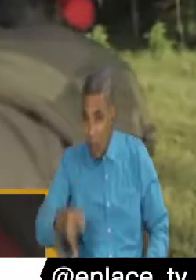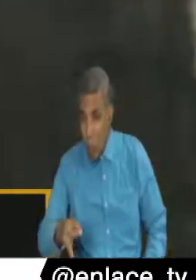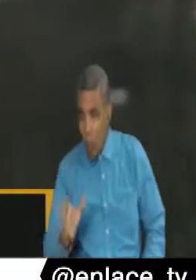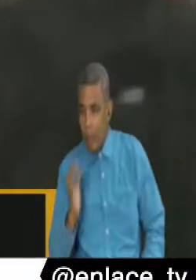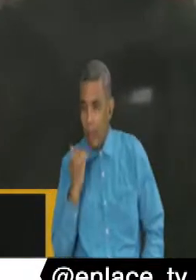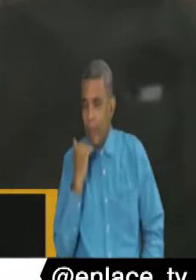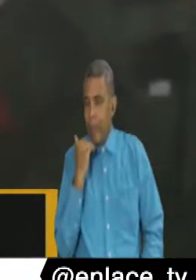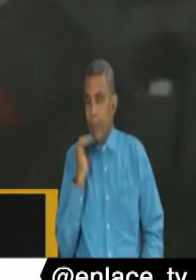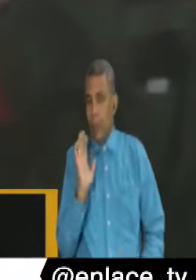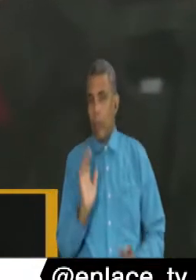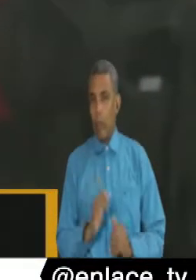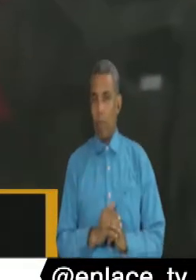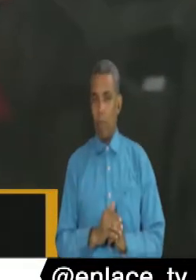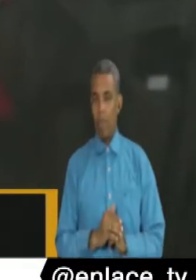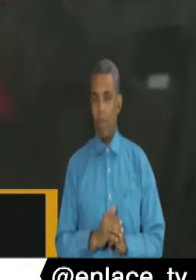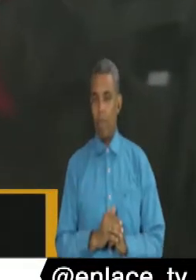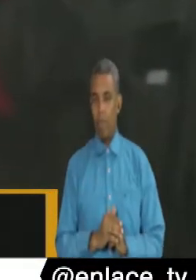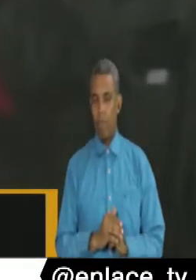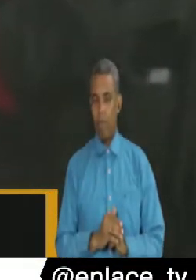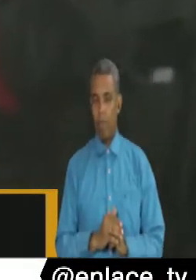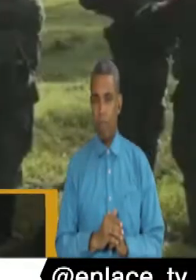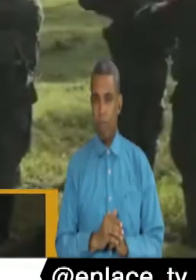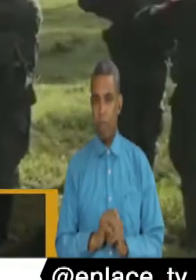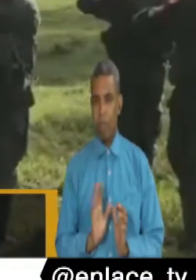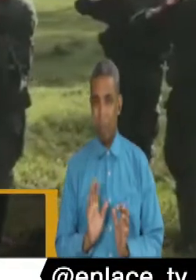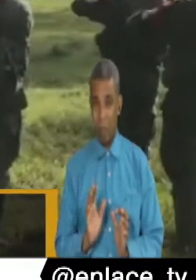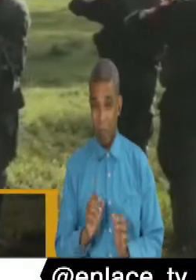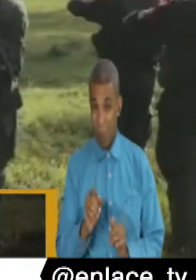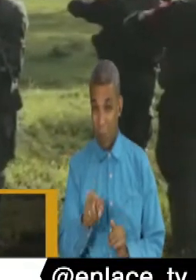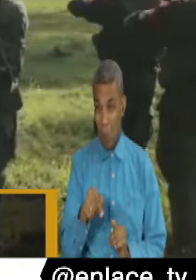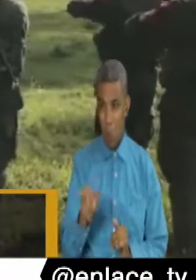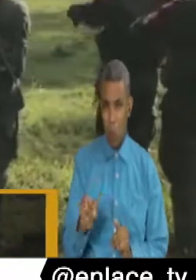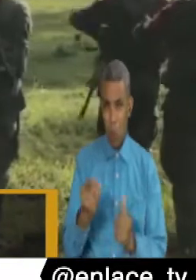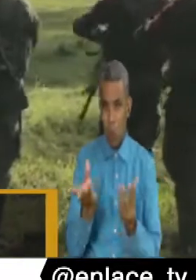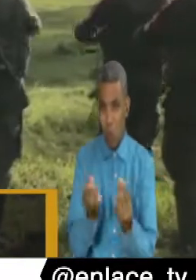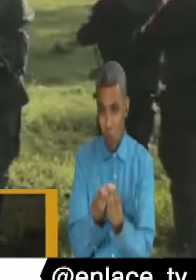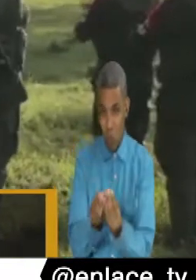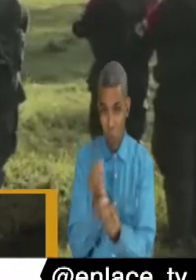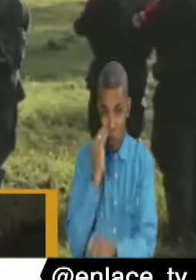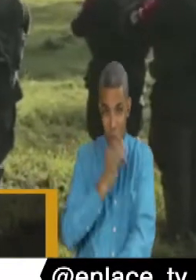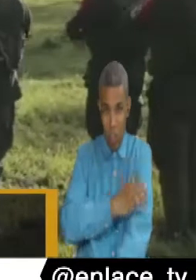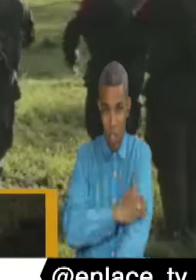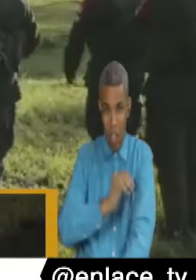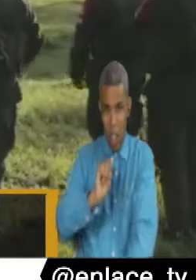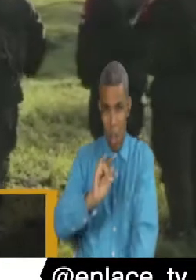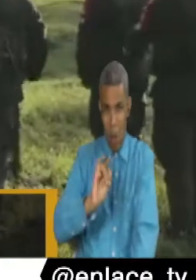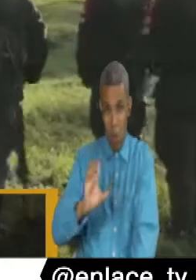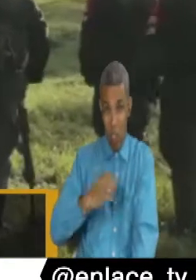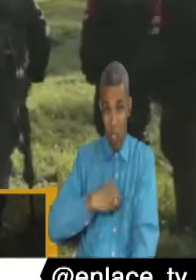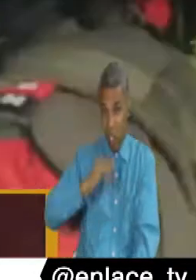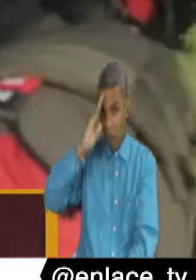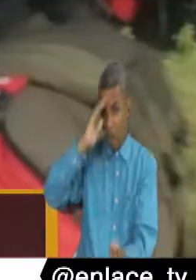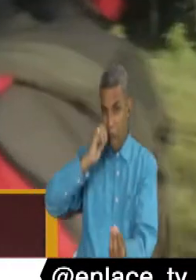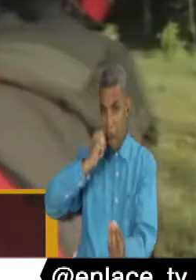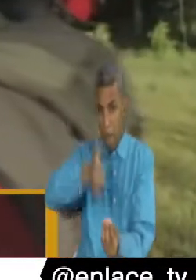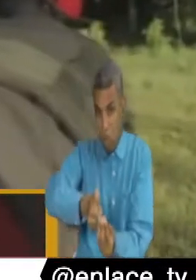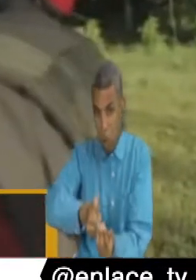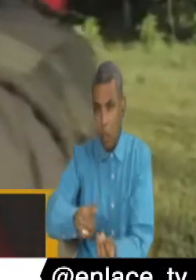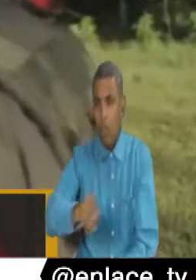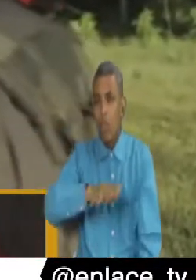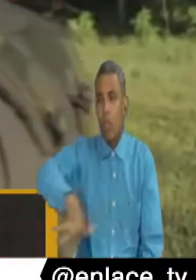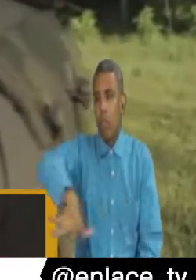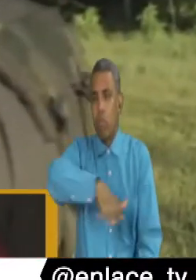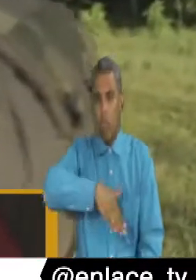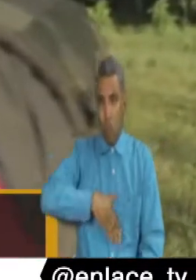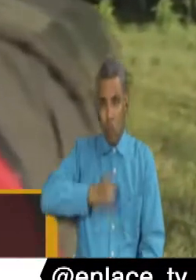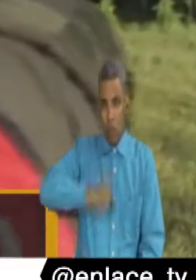en el territorio. Hay una presencia paramilitar muy latente en lo que es el sur de Bolívar, lo que es hacia el Bajo